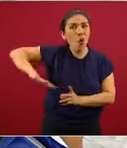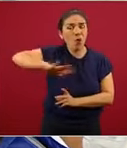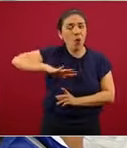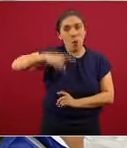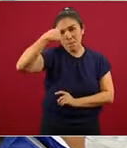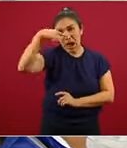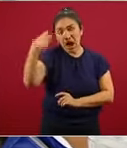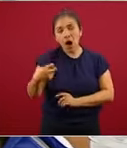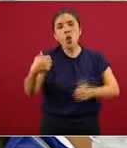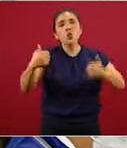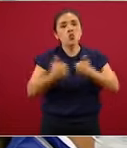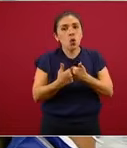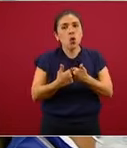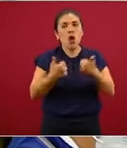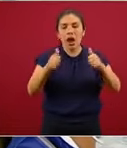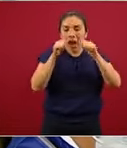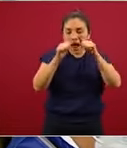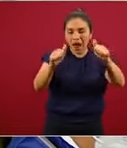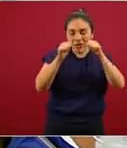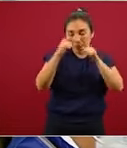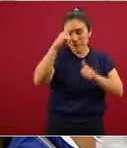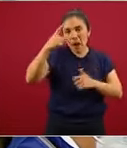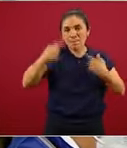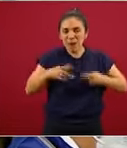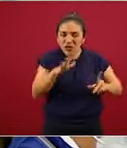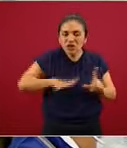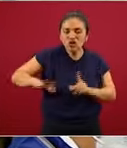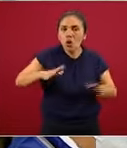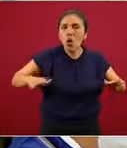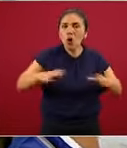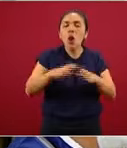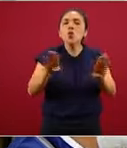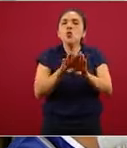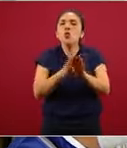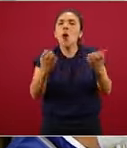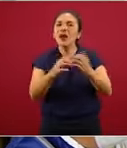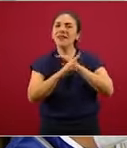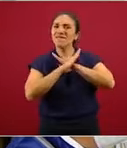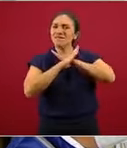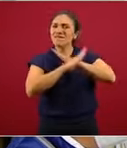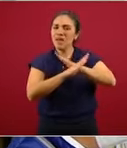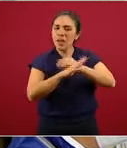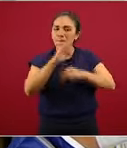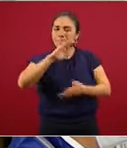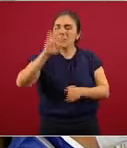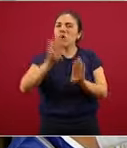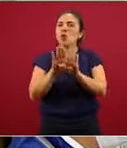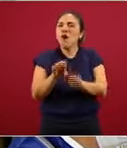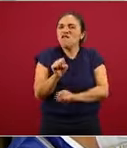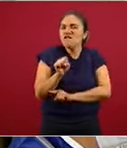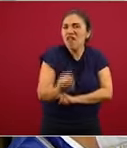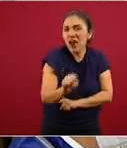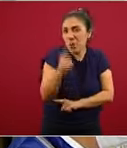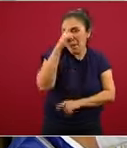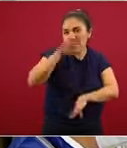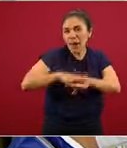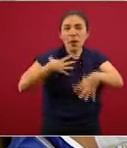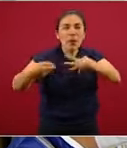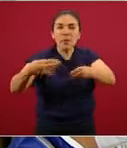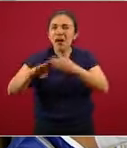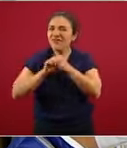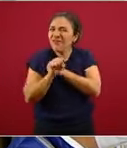en que se basen en esta atención comunitaria de manera que se frene la propagación. Entonces,